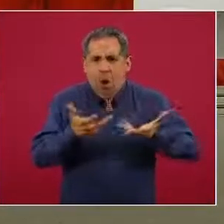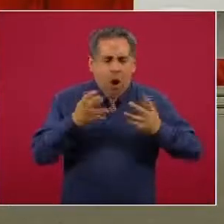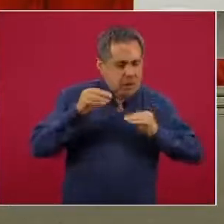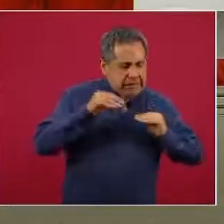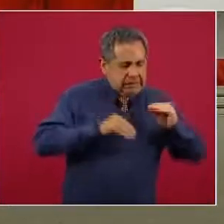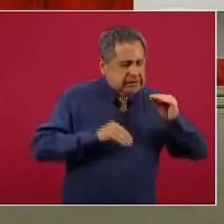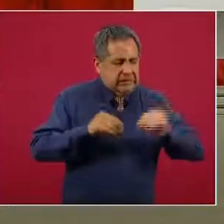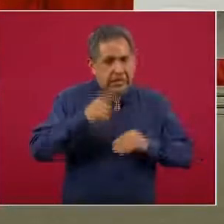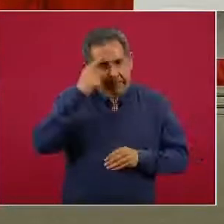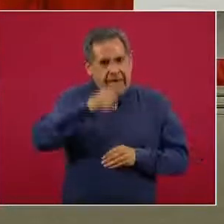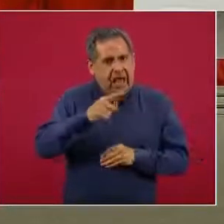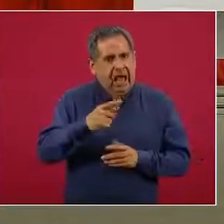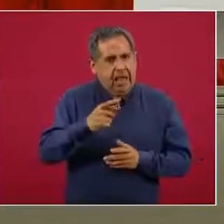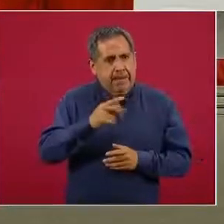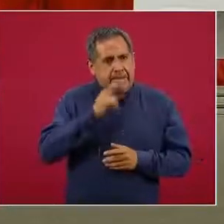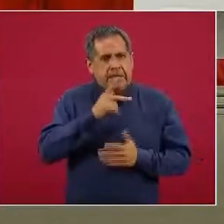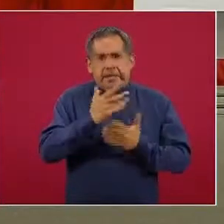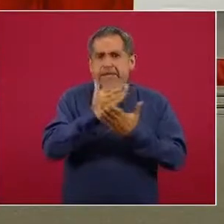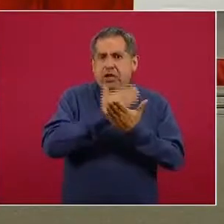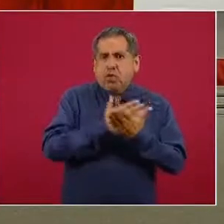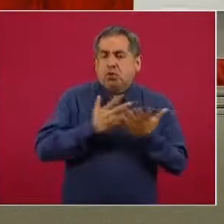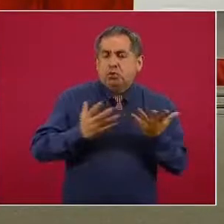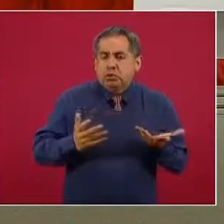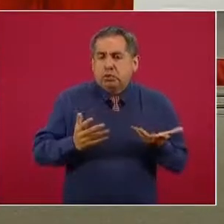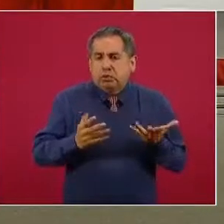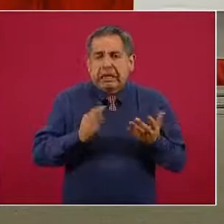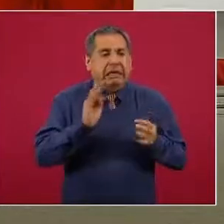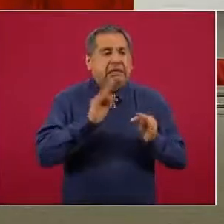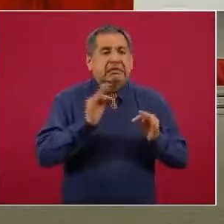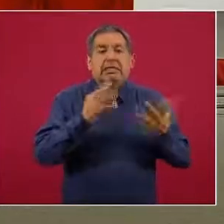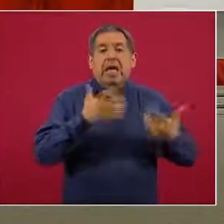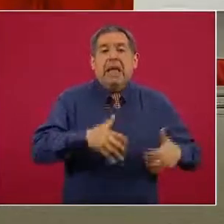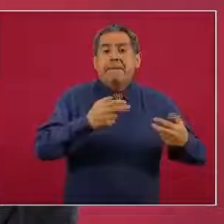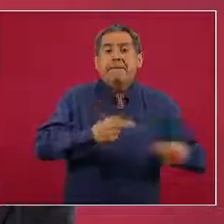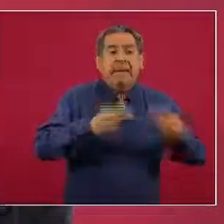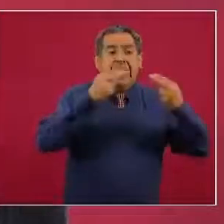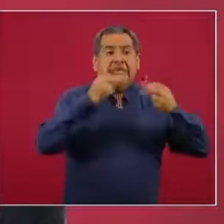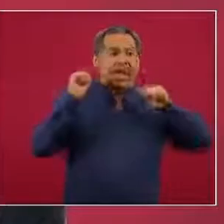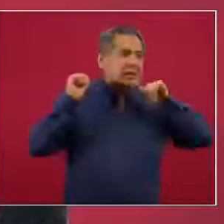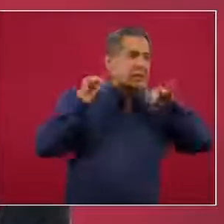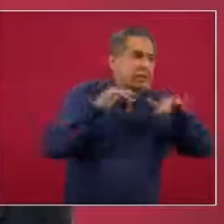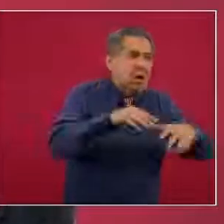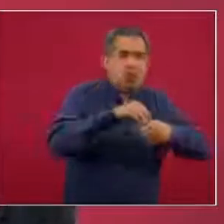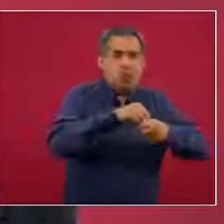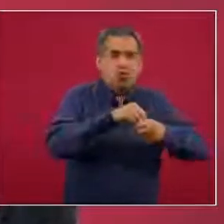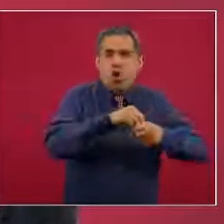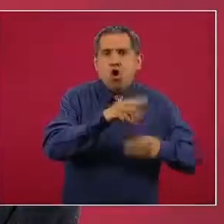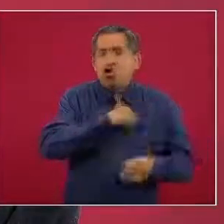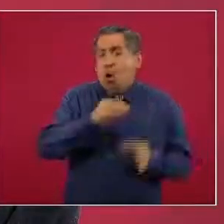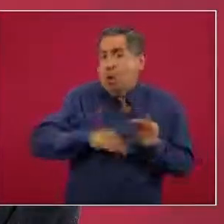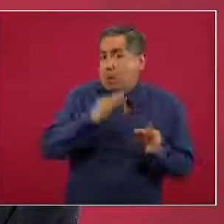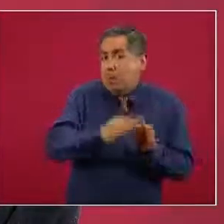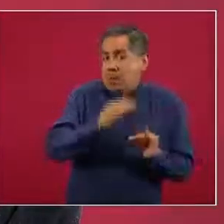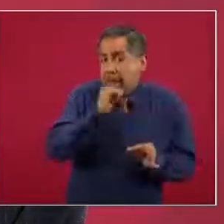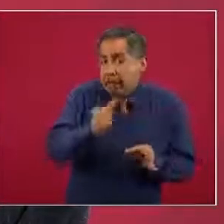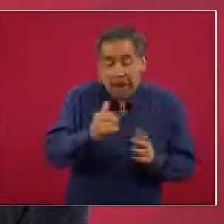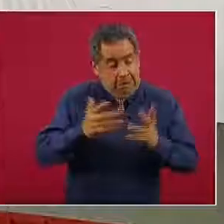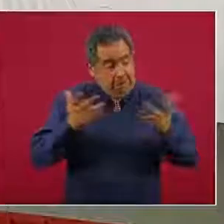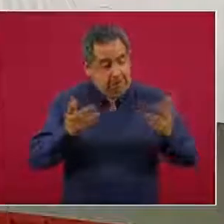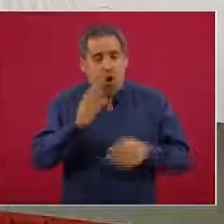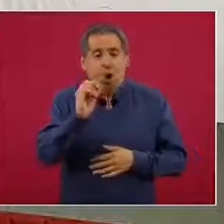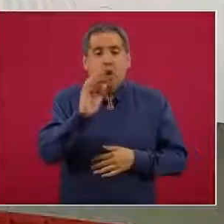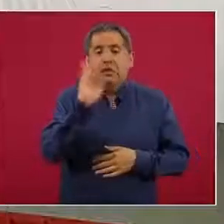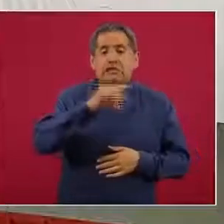actividad pública, su movilidad, si hay empresas que están teniendo incumplimiento de los protocolos sanitarios,